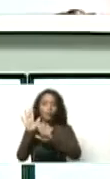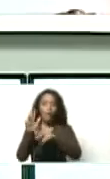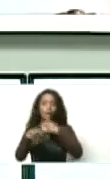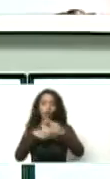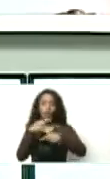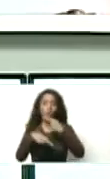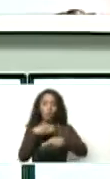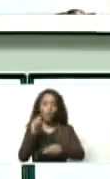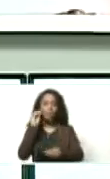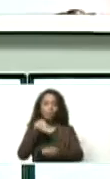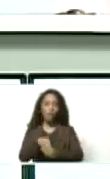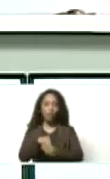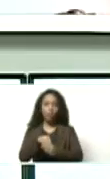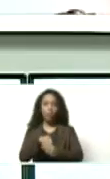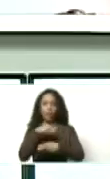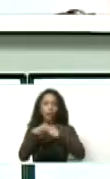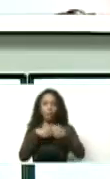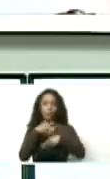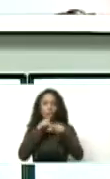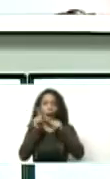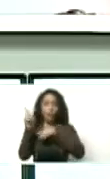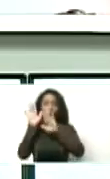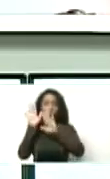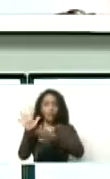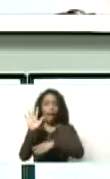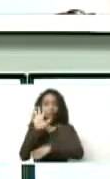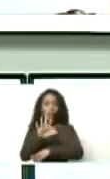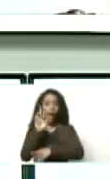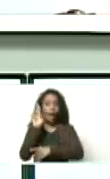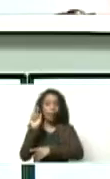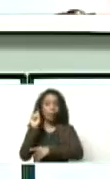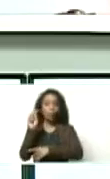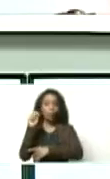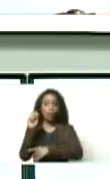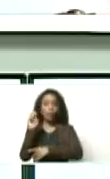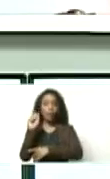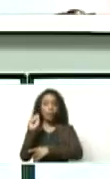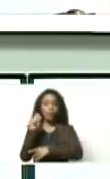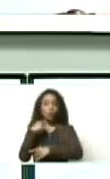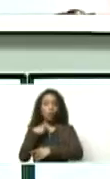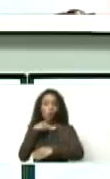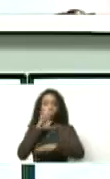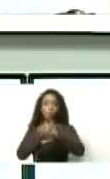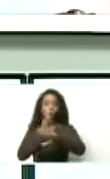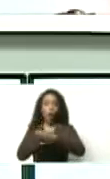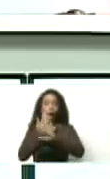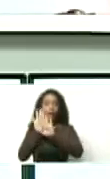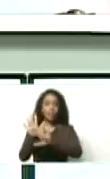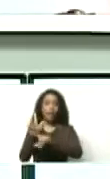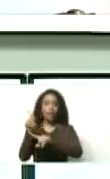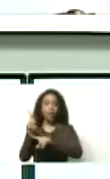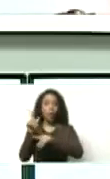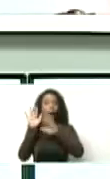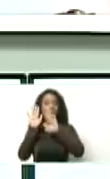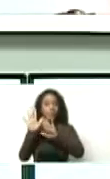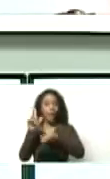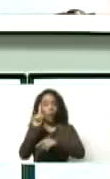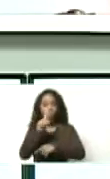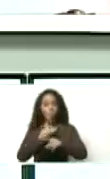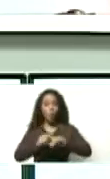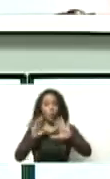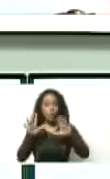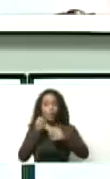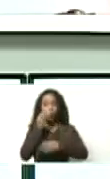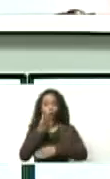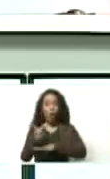revolución dentro de la revolución. Estos son las 3R.net que yo estoy llamando. Y esto es precisamente el 1x10 del